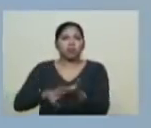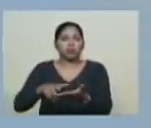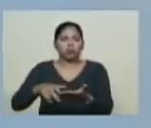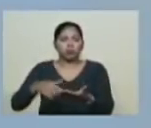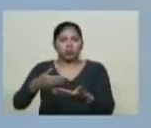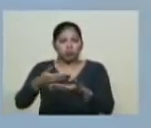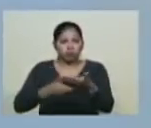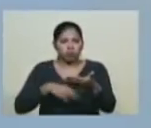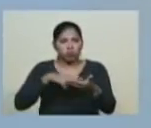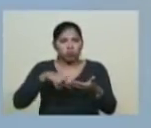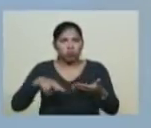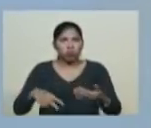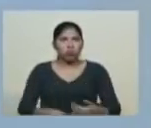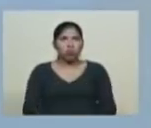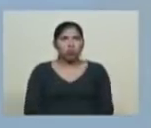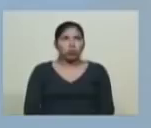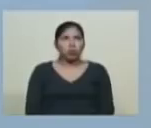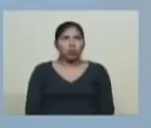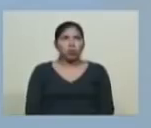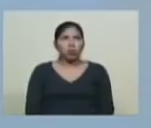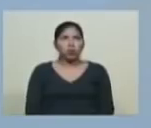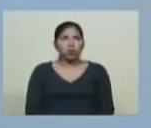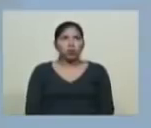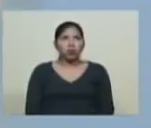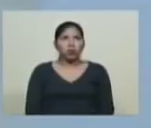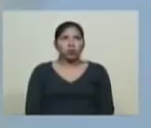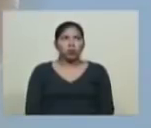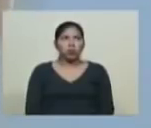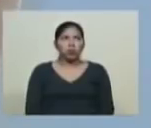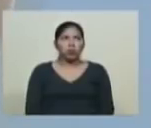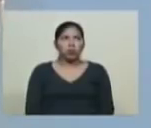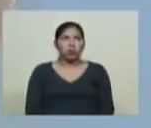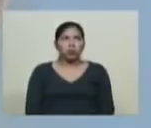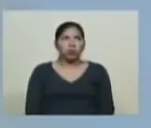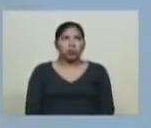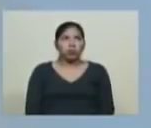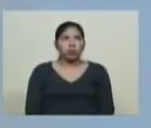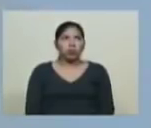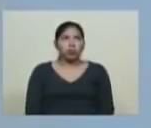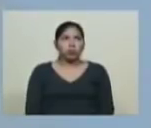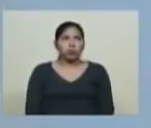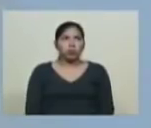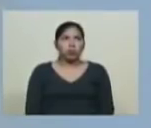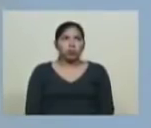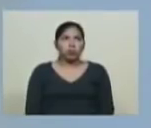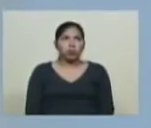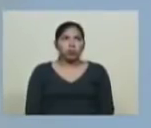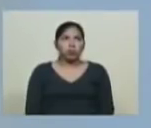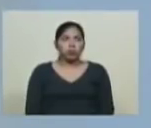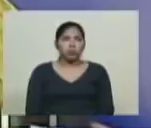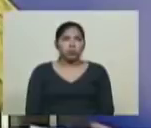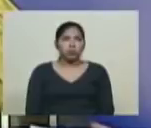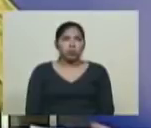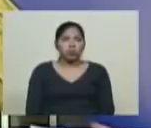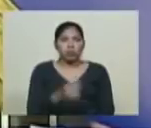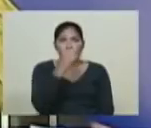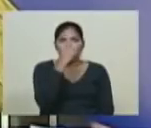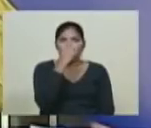Llegar, que la persona existe. Y allí, bueno, levantar todos los datos y empezar el